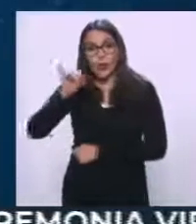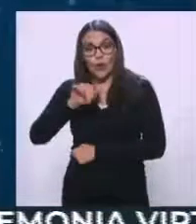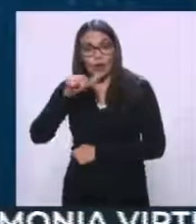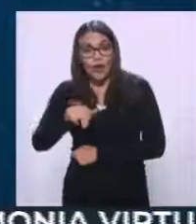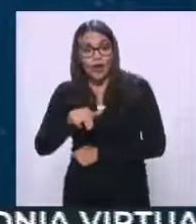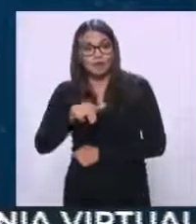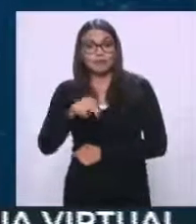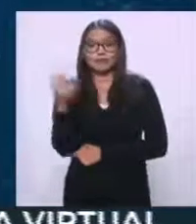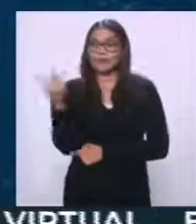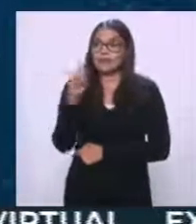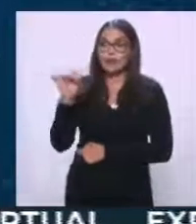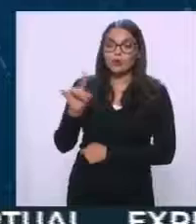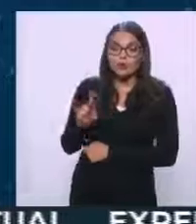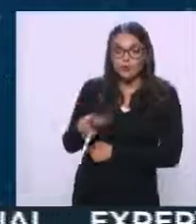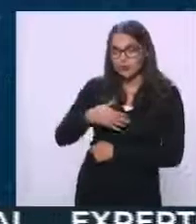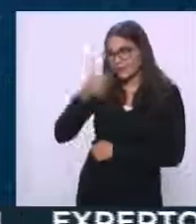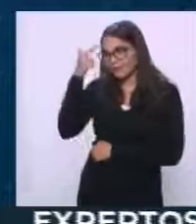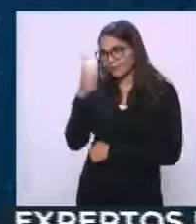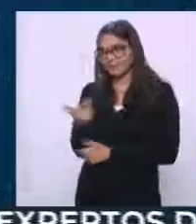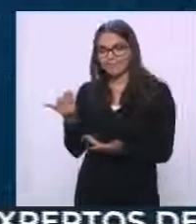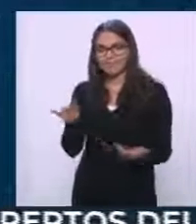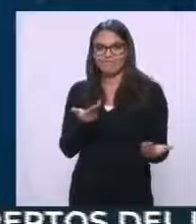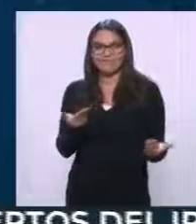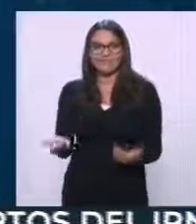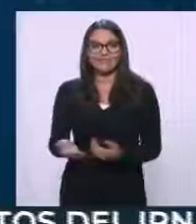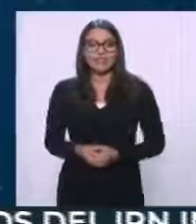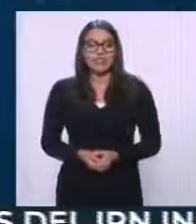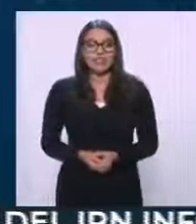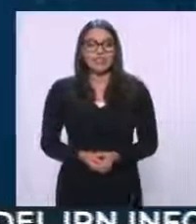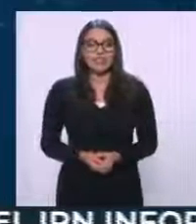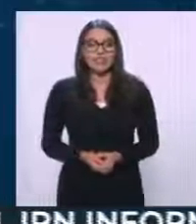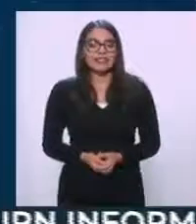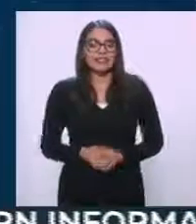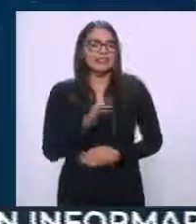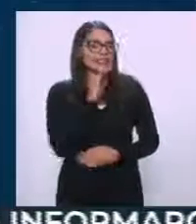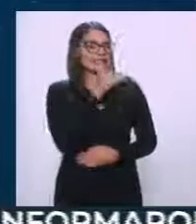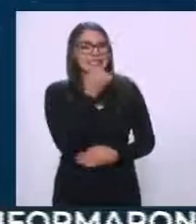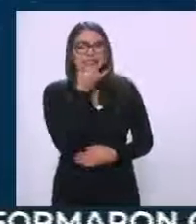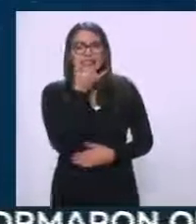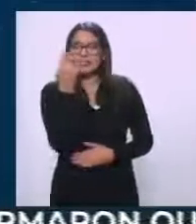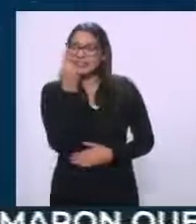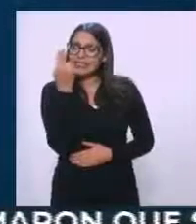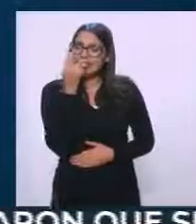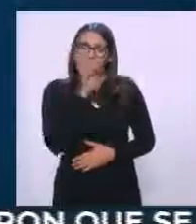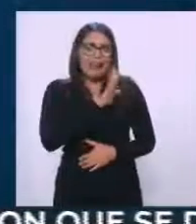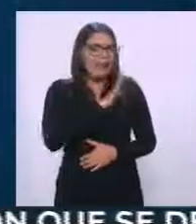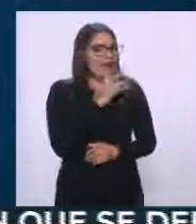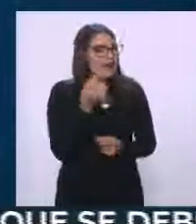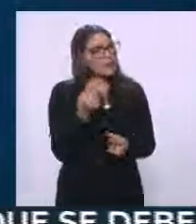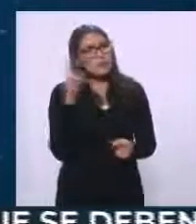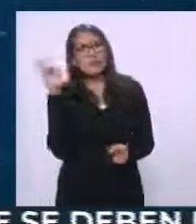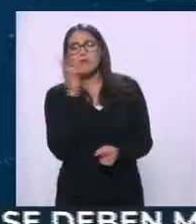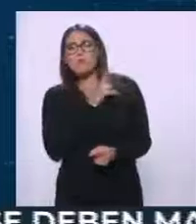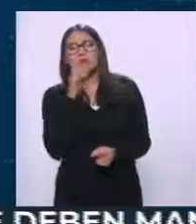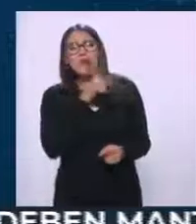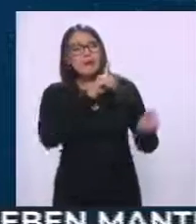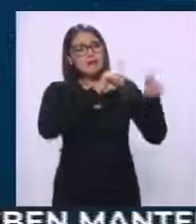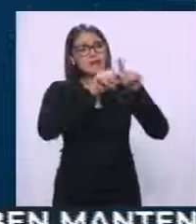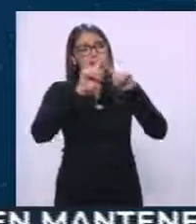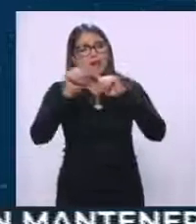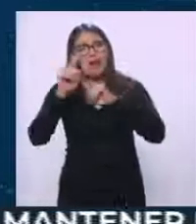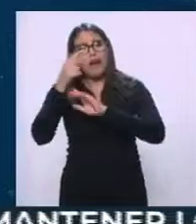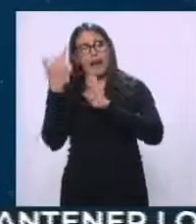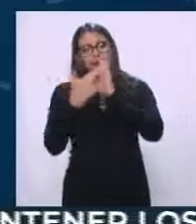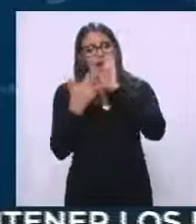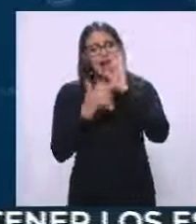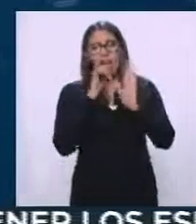el espacio. ¿Qué tal? Muy buenas noches, Carla, existe una necesidad inmediata de reformar aquellas normas que